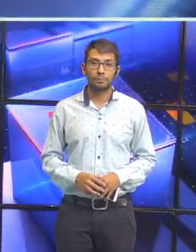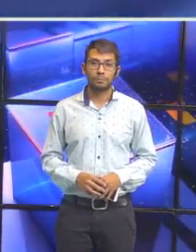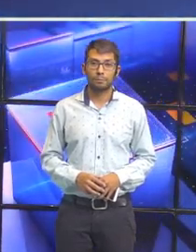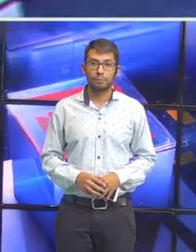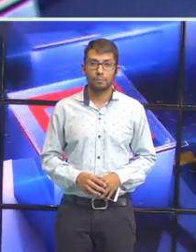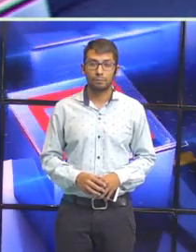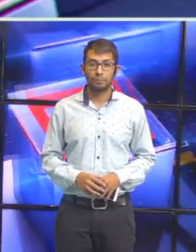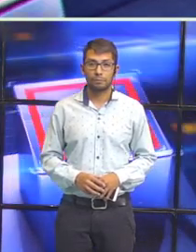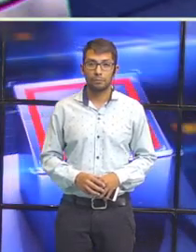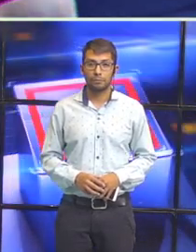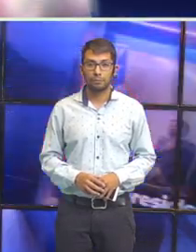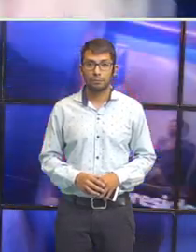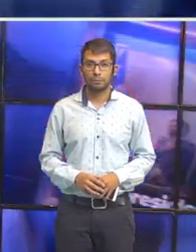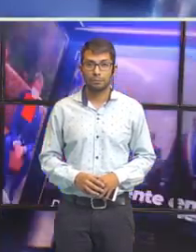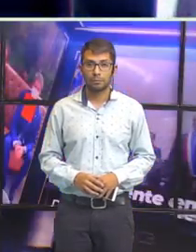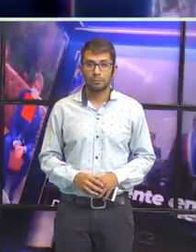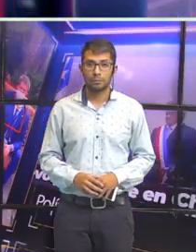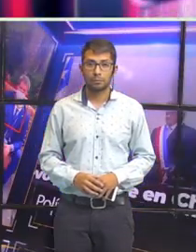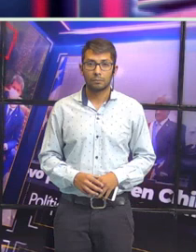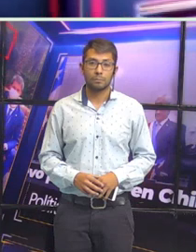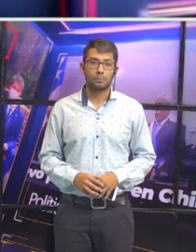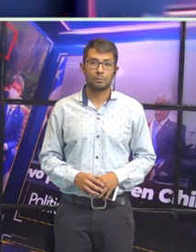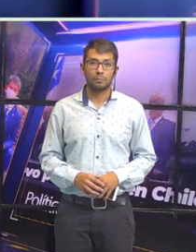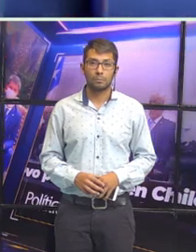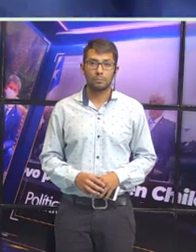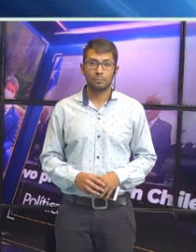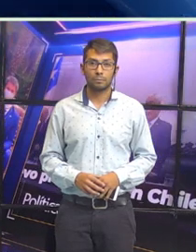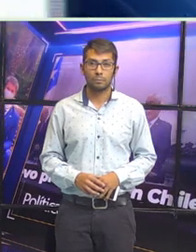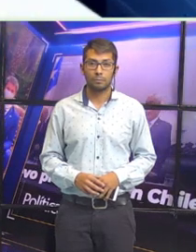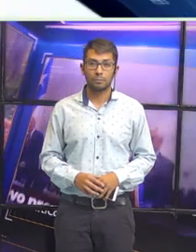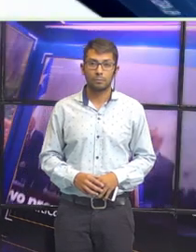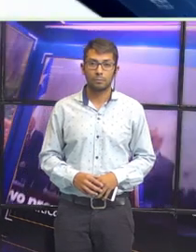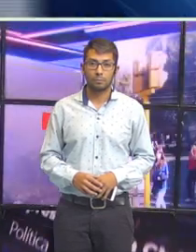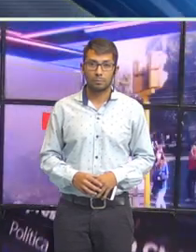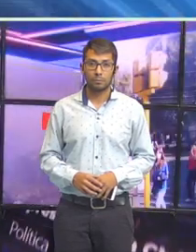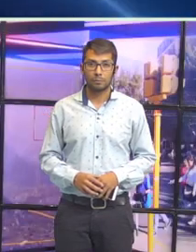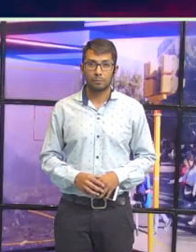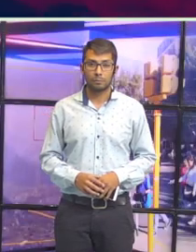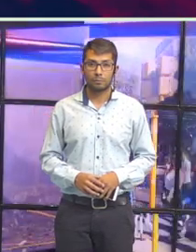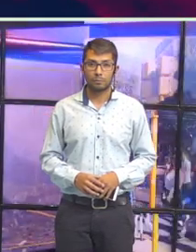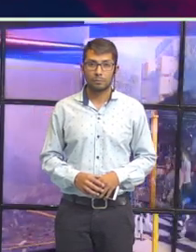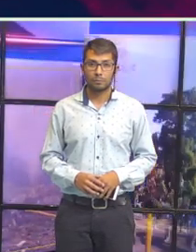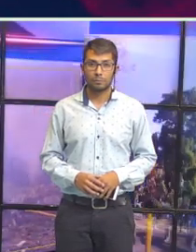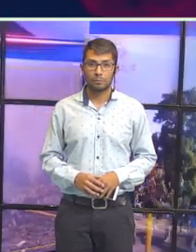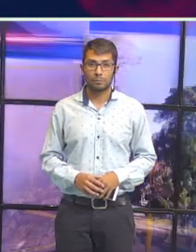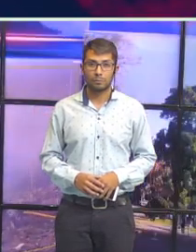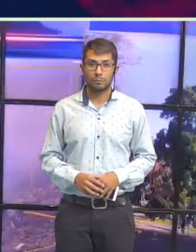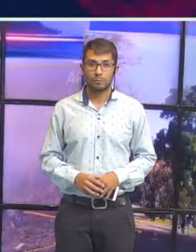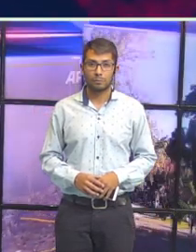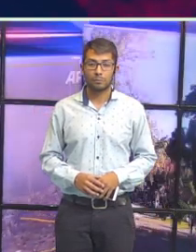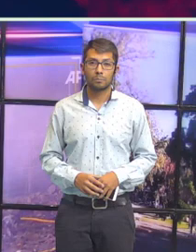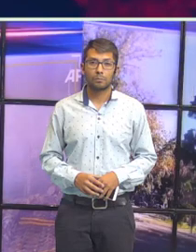paritaria puntual en algún sector no sé por ejemplo de la minería o del petróleo que por ahí suelen ser sectores un poquito